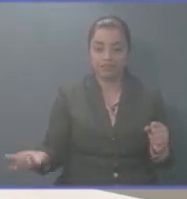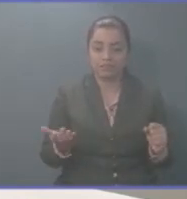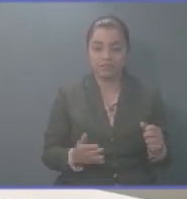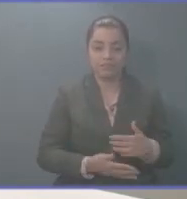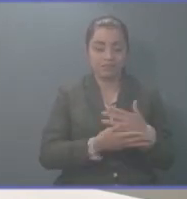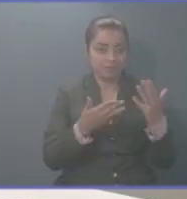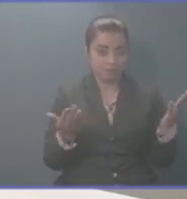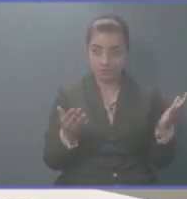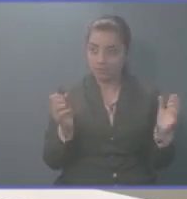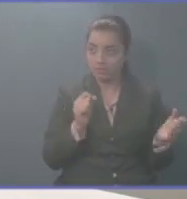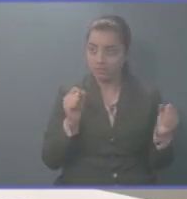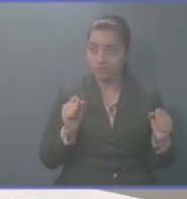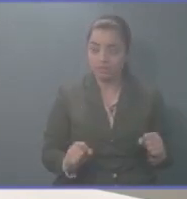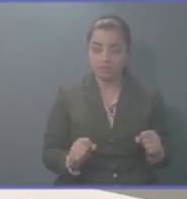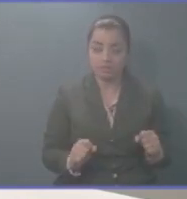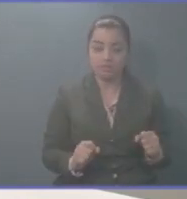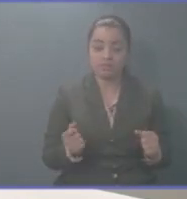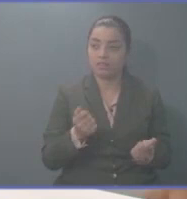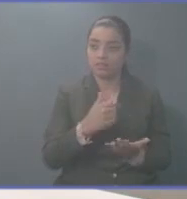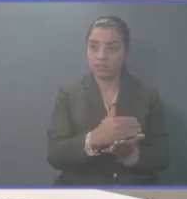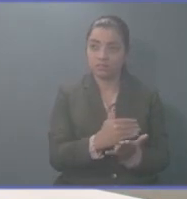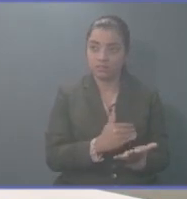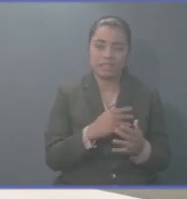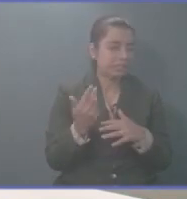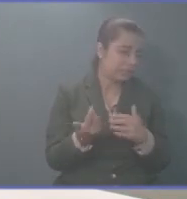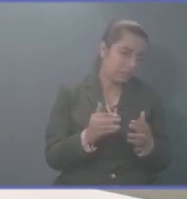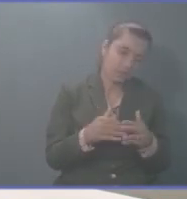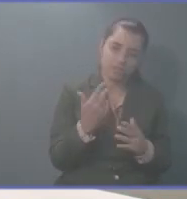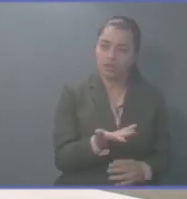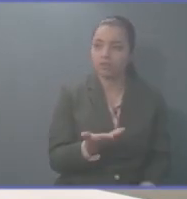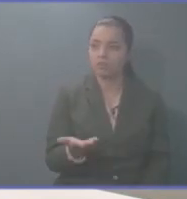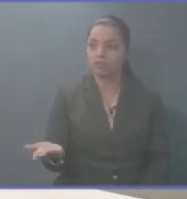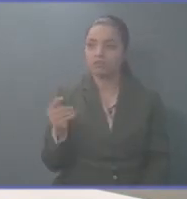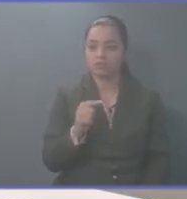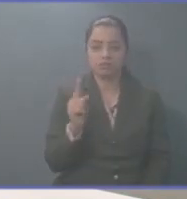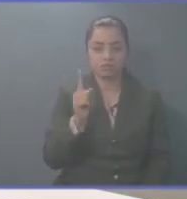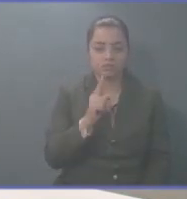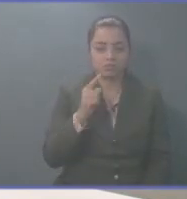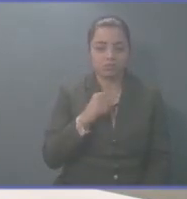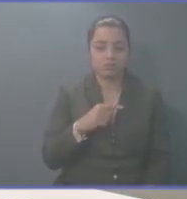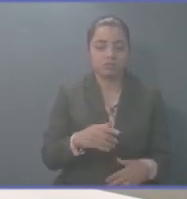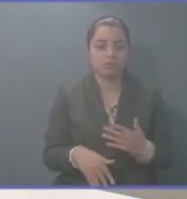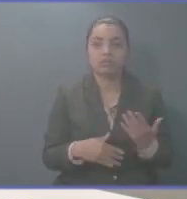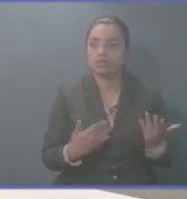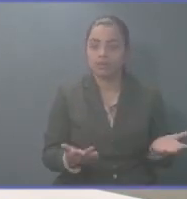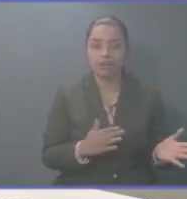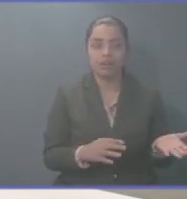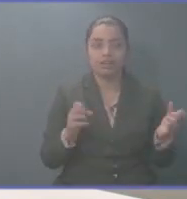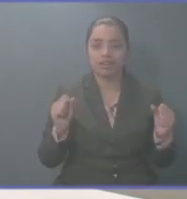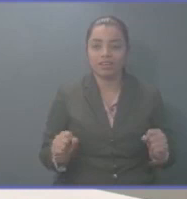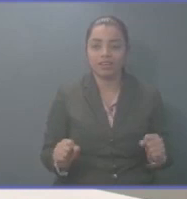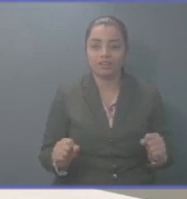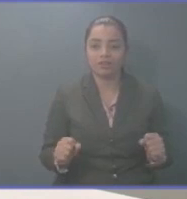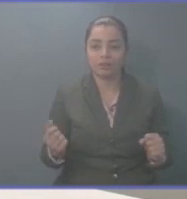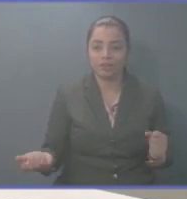se precipita a un barranco en el sector de Chiltiupán. Entonces, todo ese tipo de cosas yo creo que no se vale jugar con la ingenuidad, con